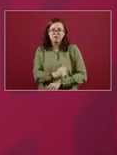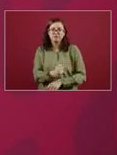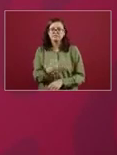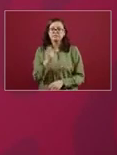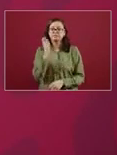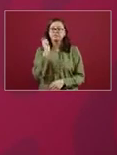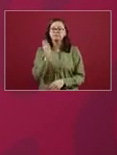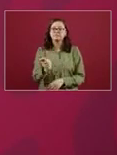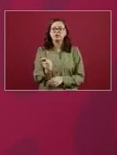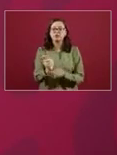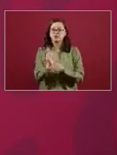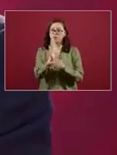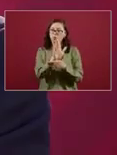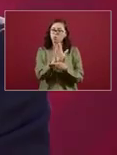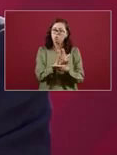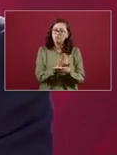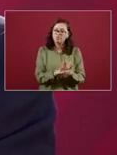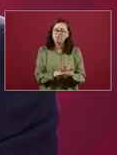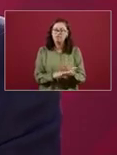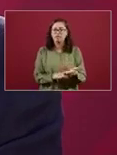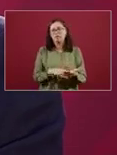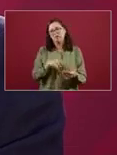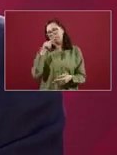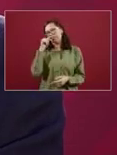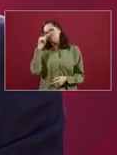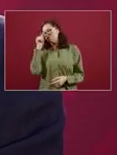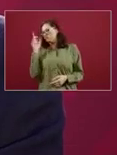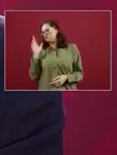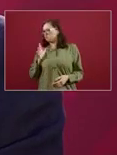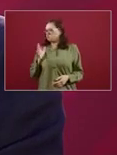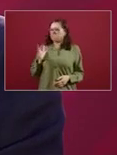no es prepotencia, no es arrogancia,